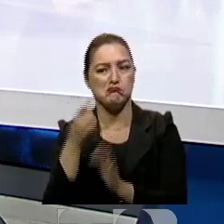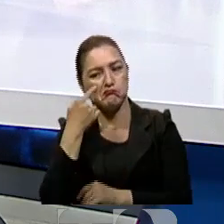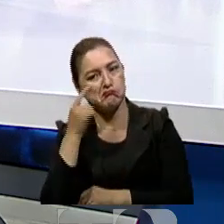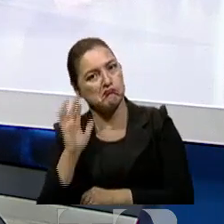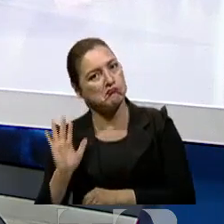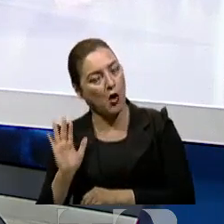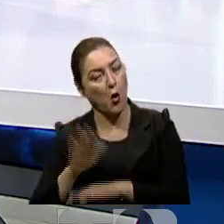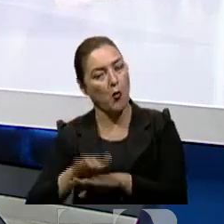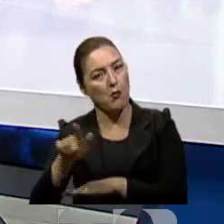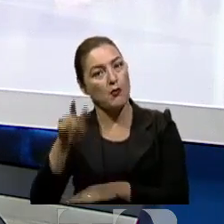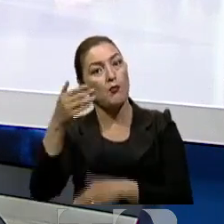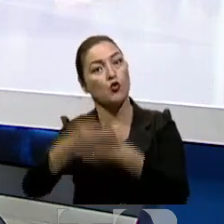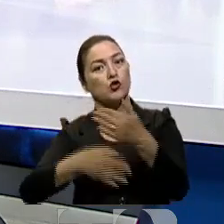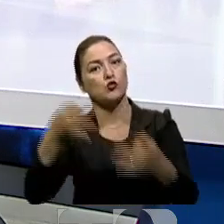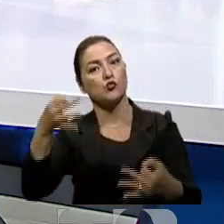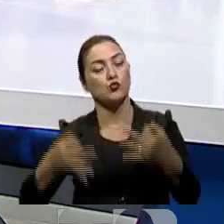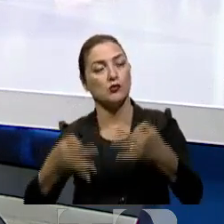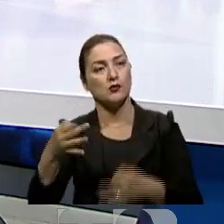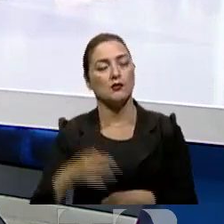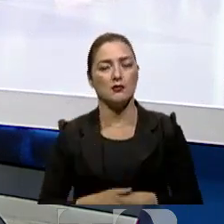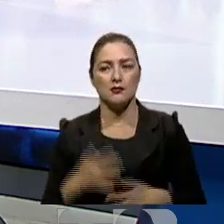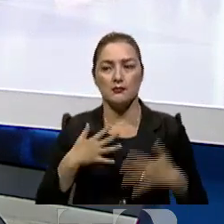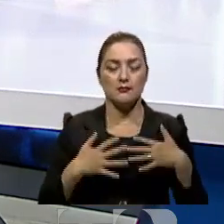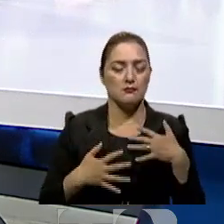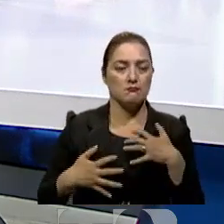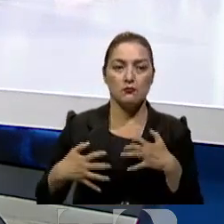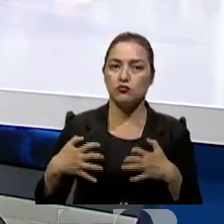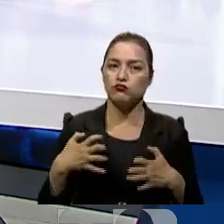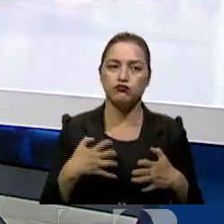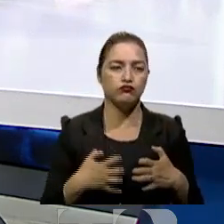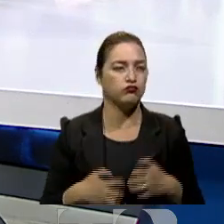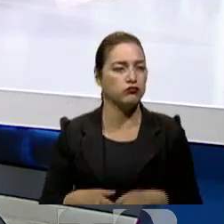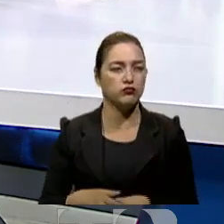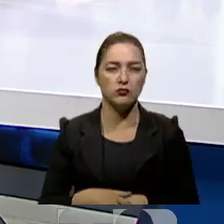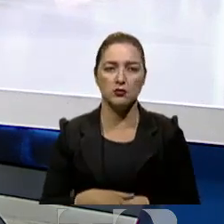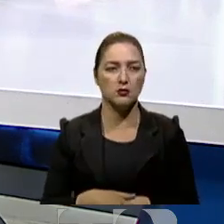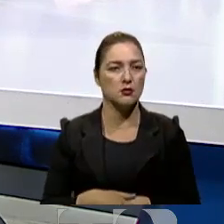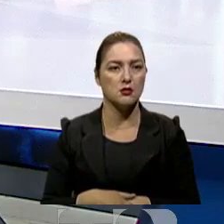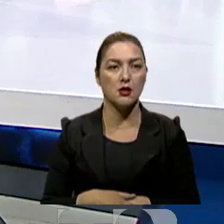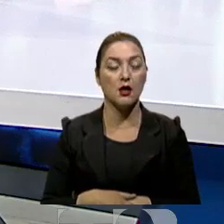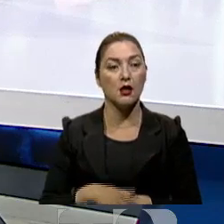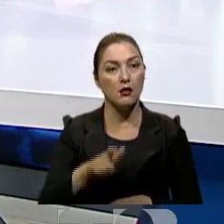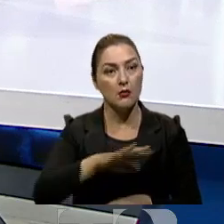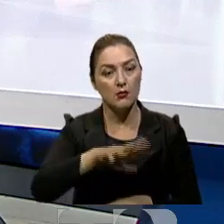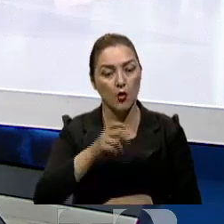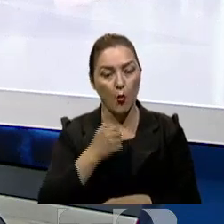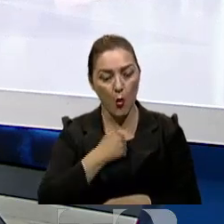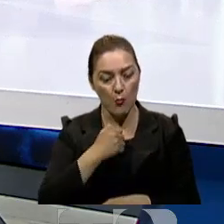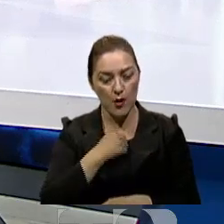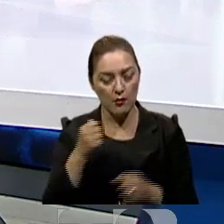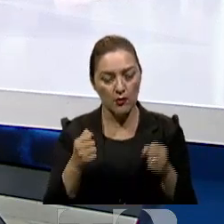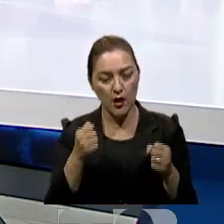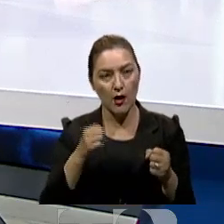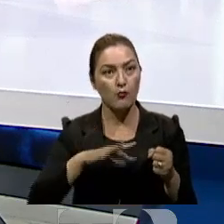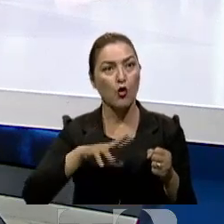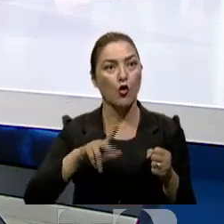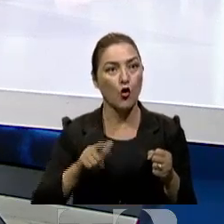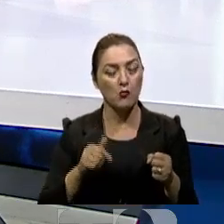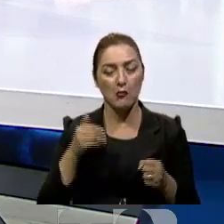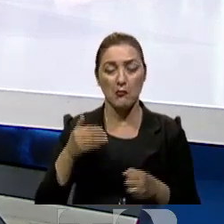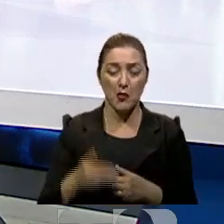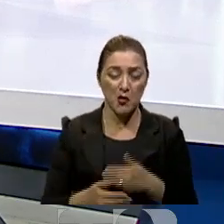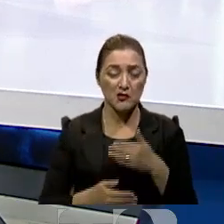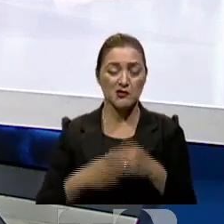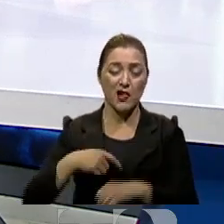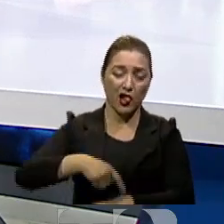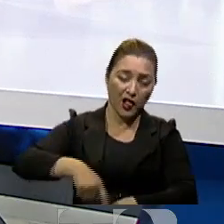hecho delictivo. Y que se ha juzgado, además, ¿no? Es tan indignante, Andrea, el hecho de que los ciudadanos, además de que nos roban nuestras pertenencias, tenemos que pasar todo